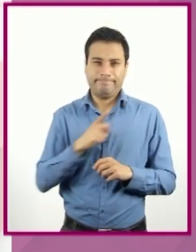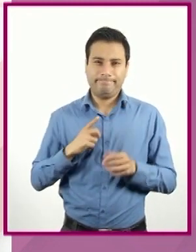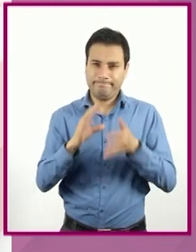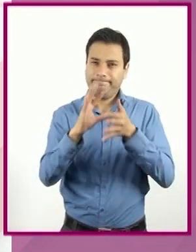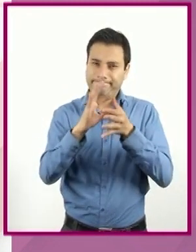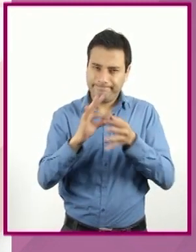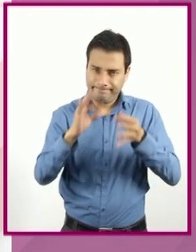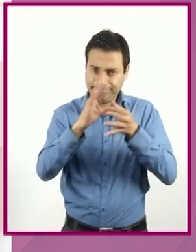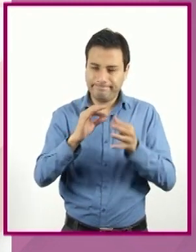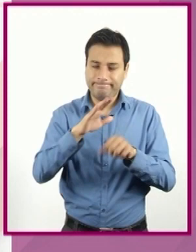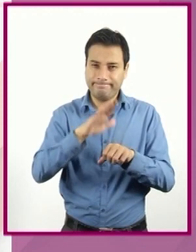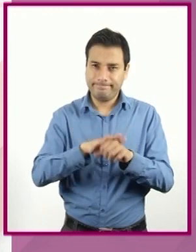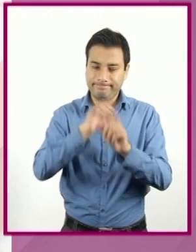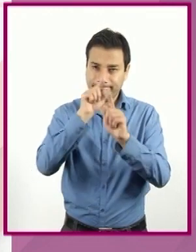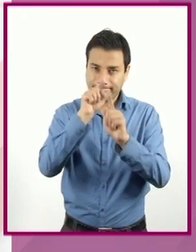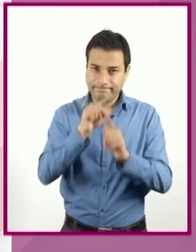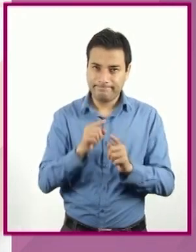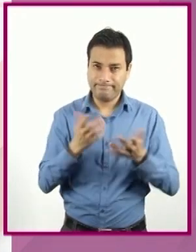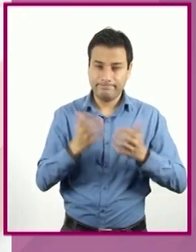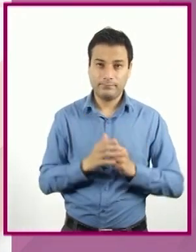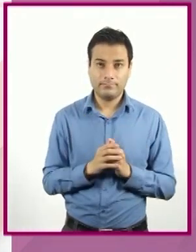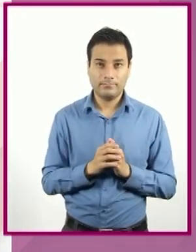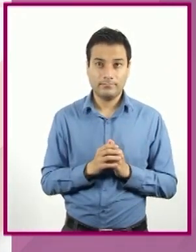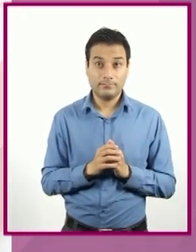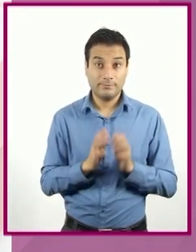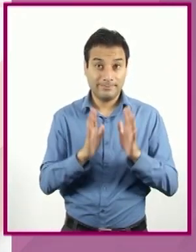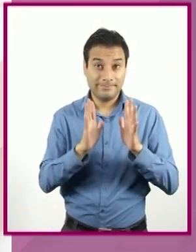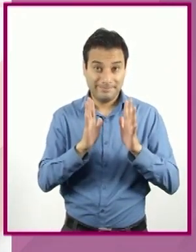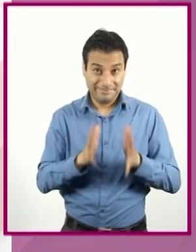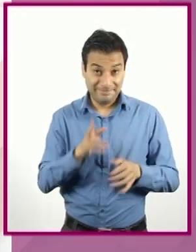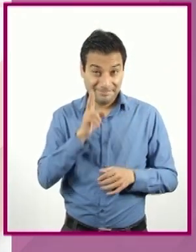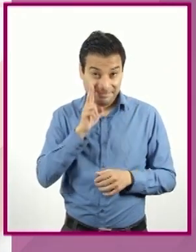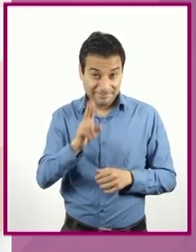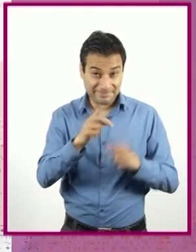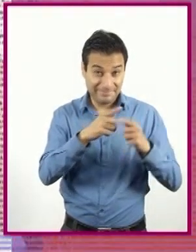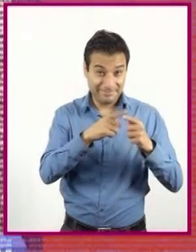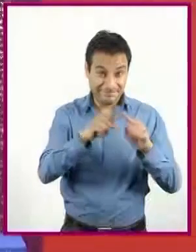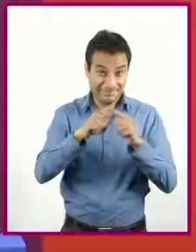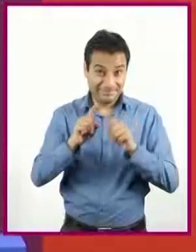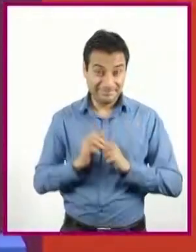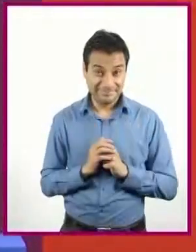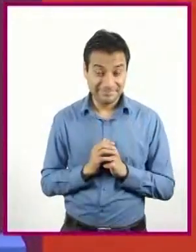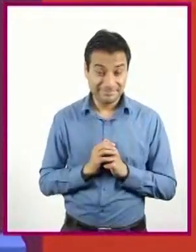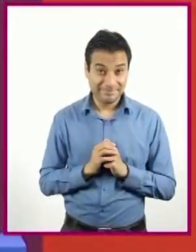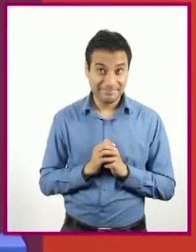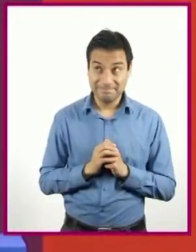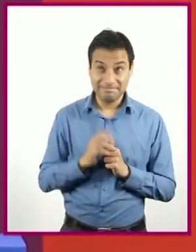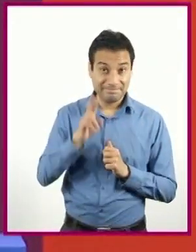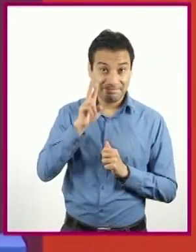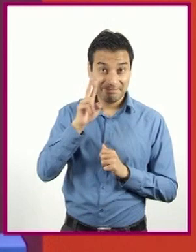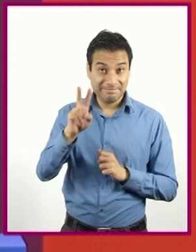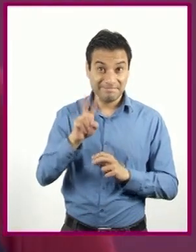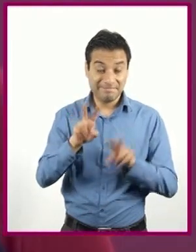opinión personales. ¿Lograron encontrar las diferencias? ¿Percibieron los cambios en los